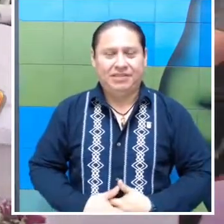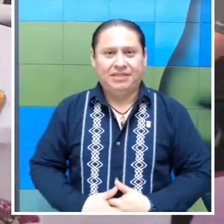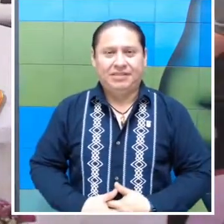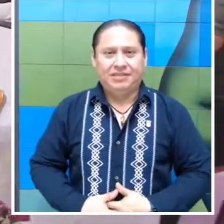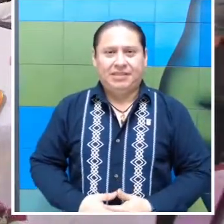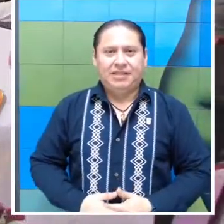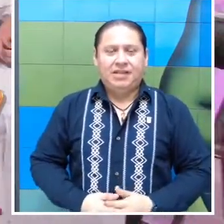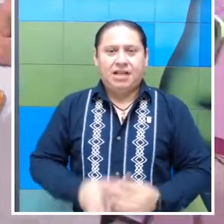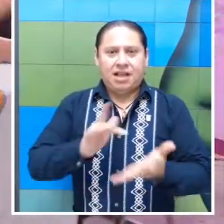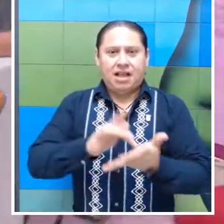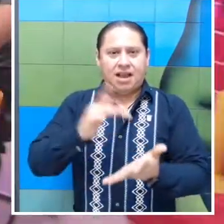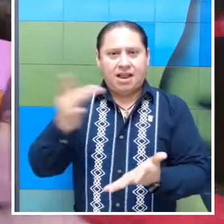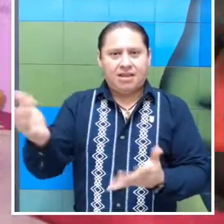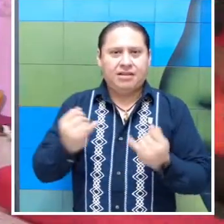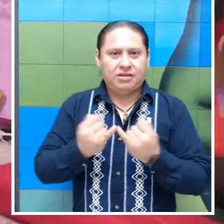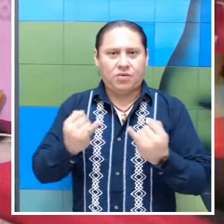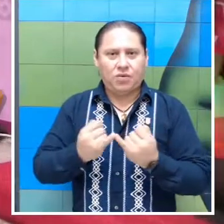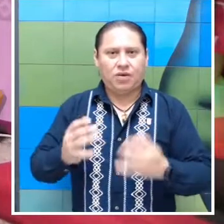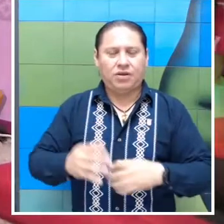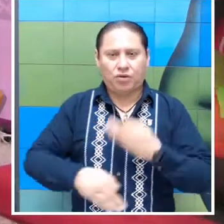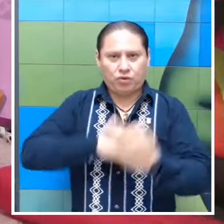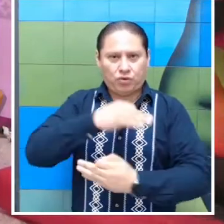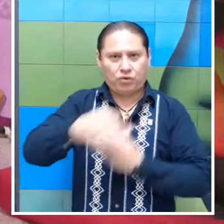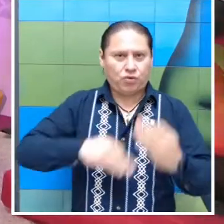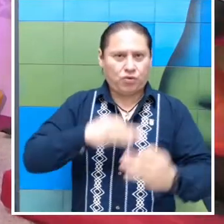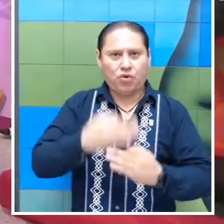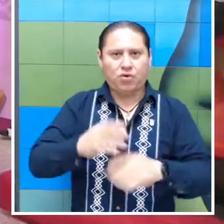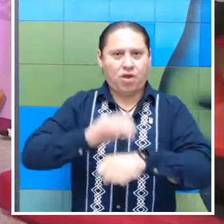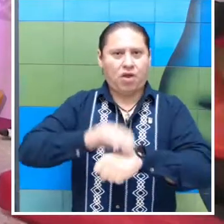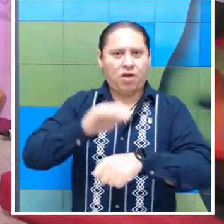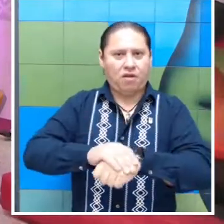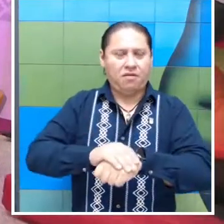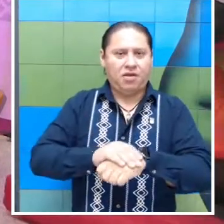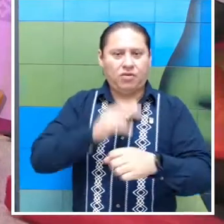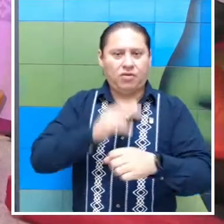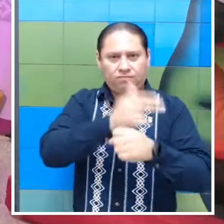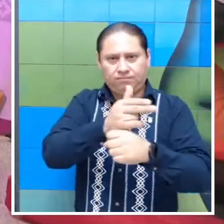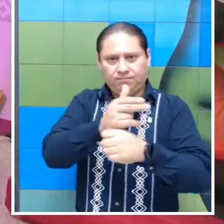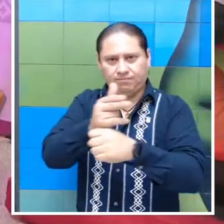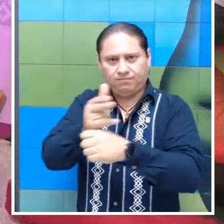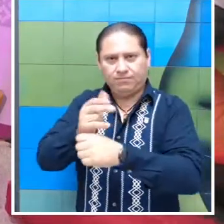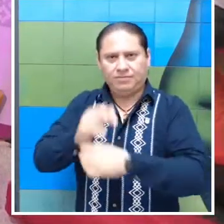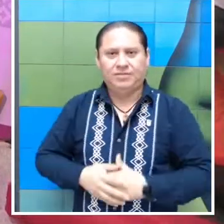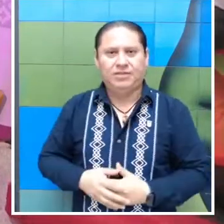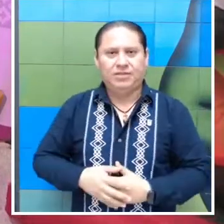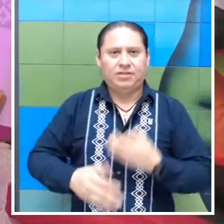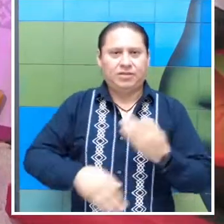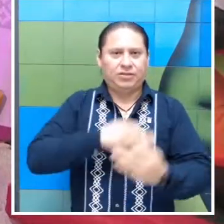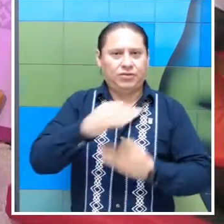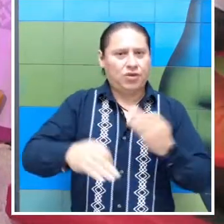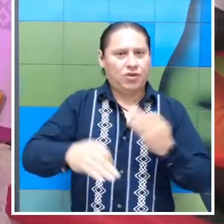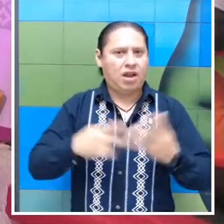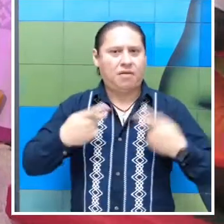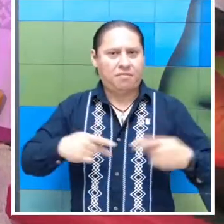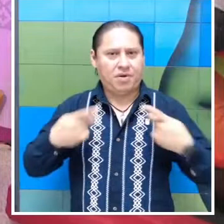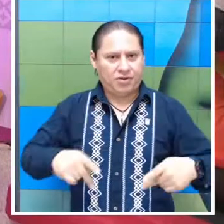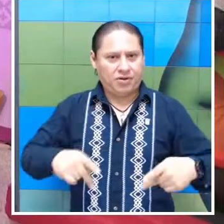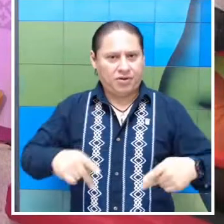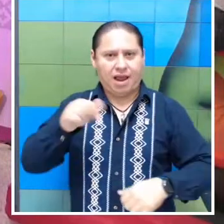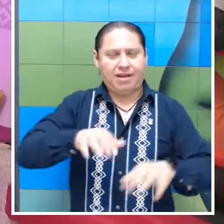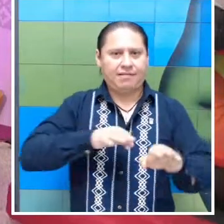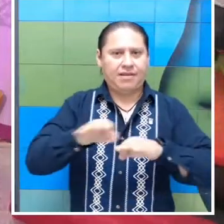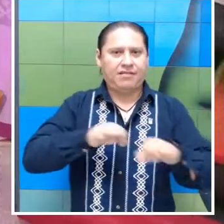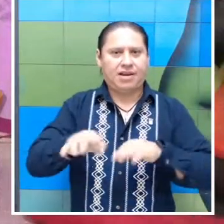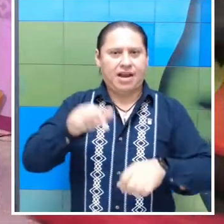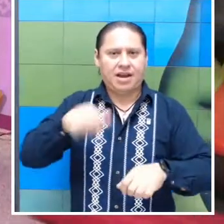Nuevamente agradeciendo la presencia de todos nuestros amigos de medios de comunicación, de la gente que